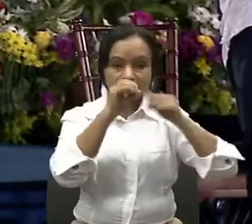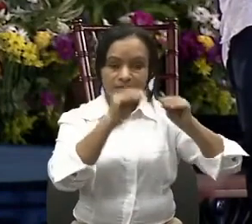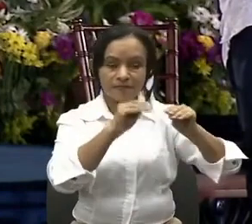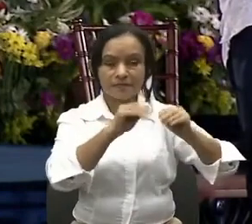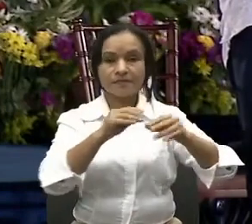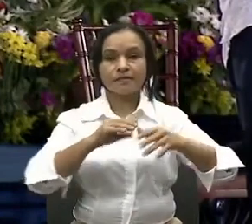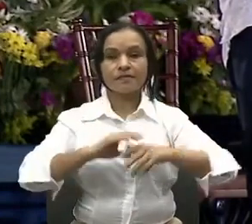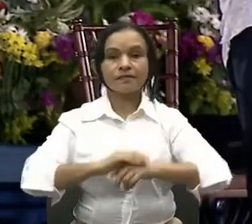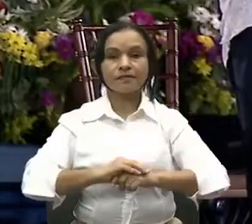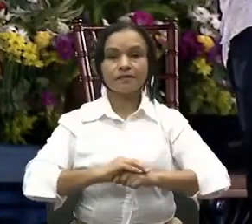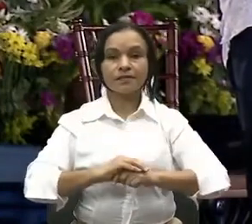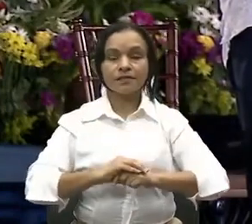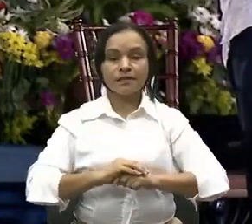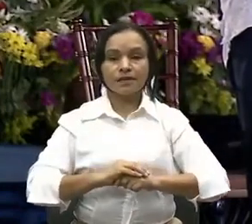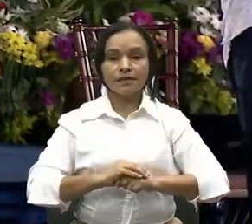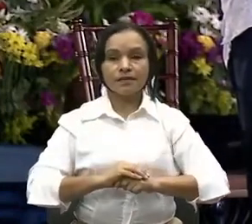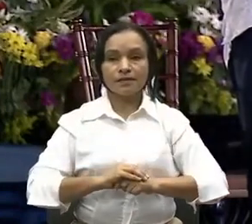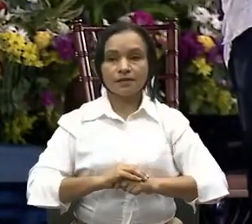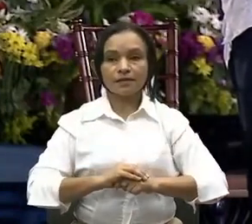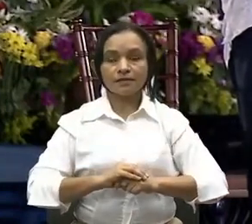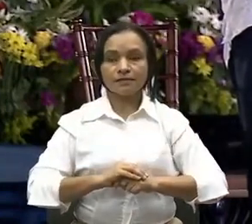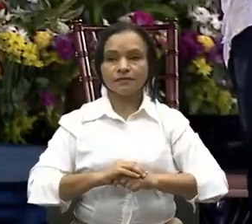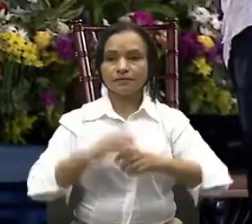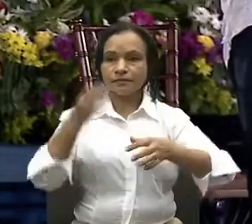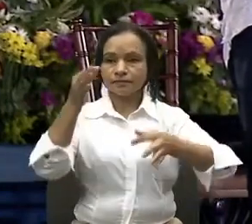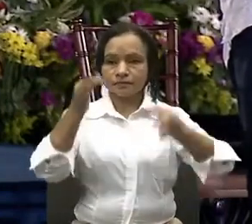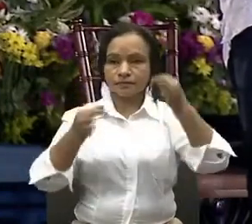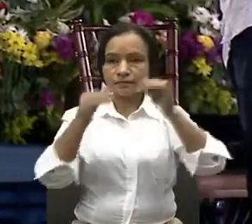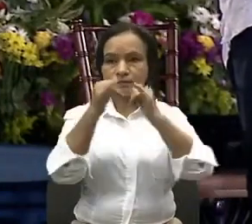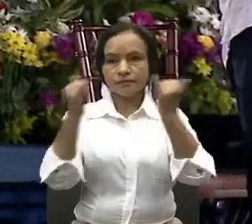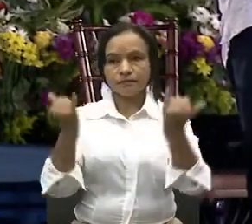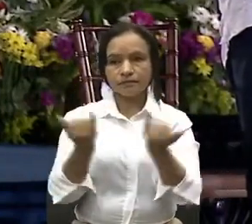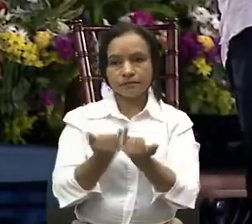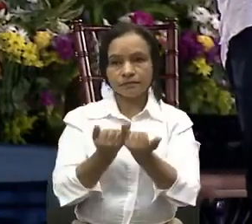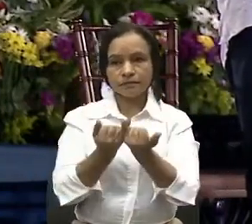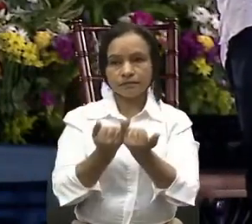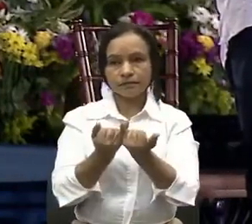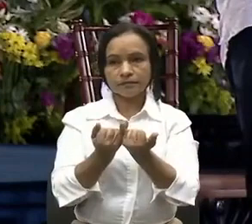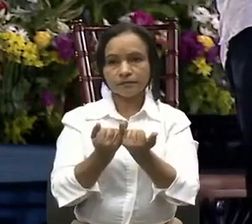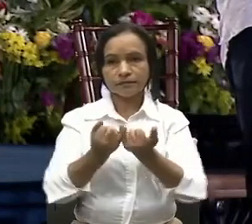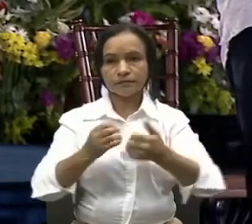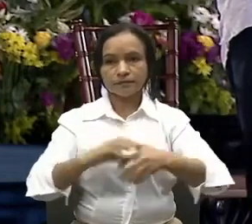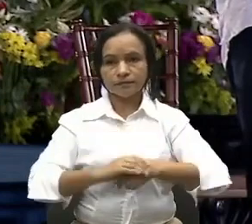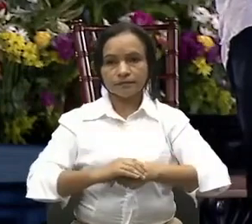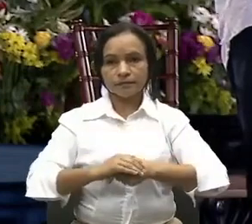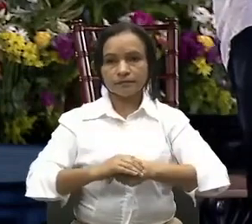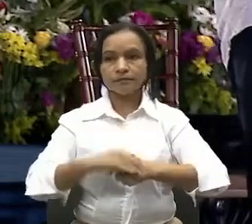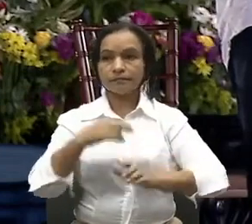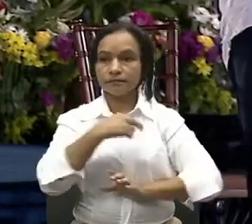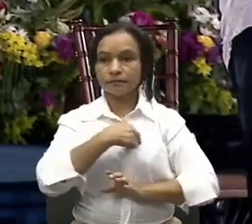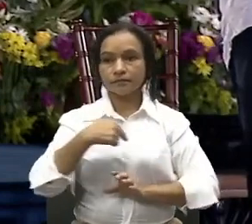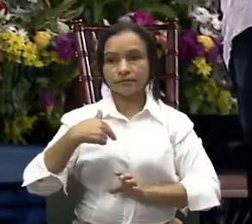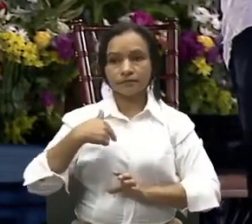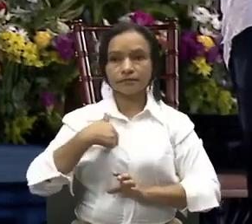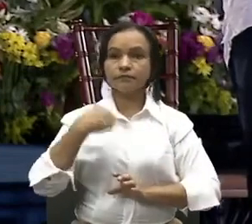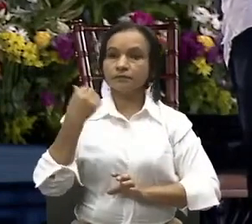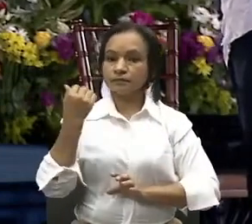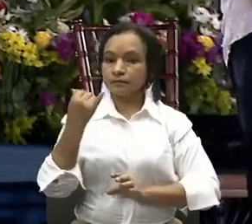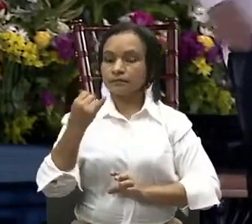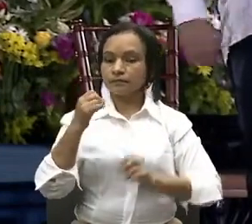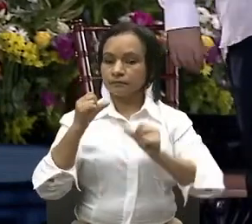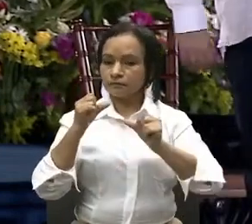Y el fallo de la Corte es un fallo que